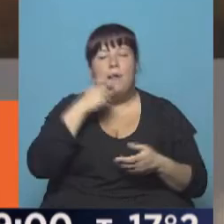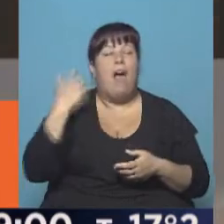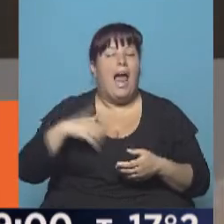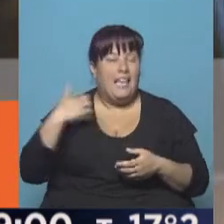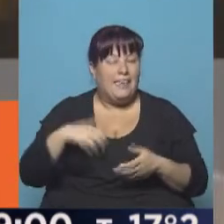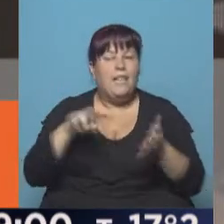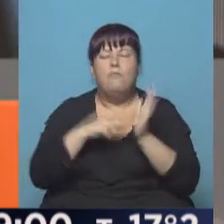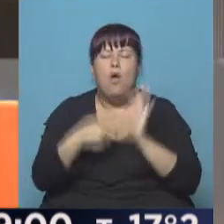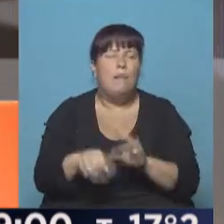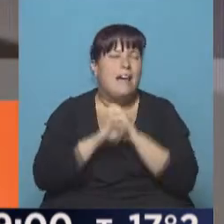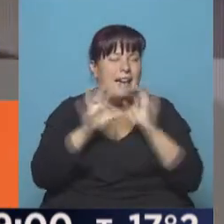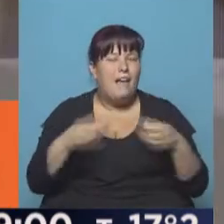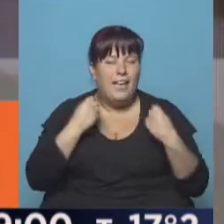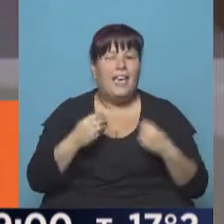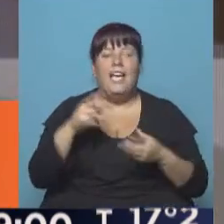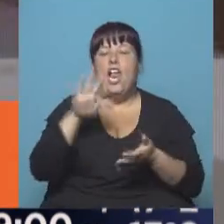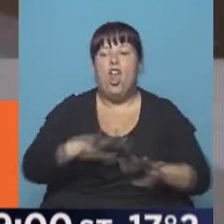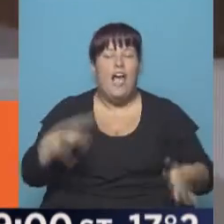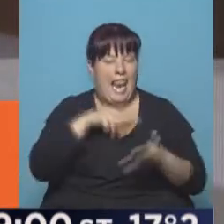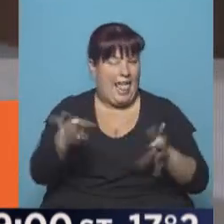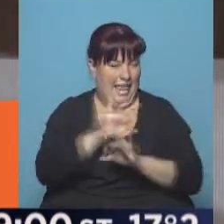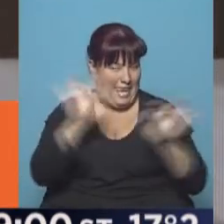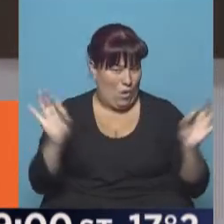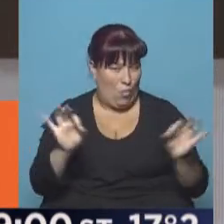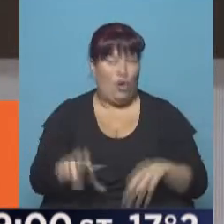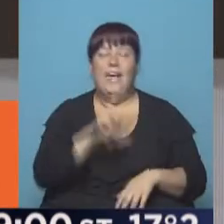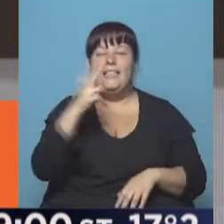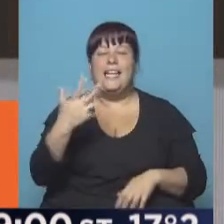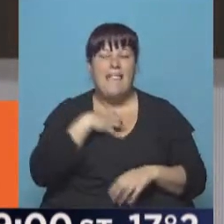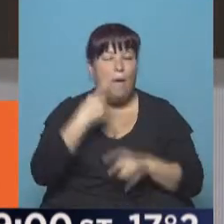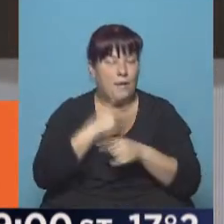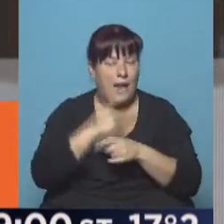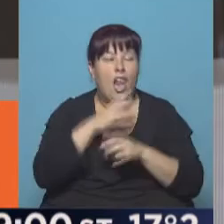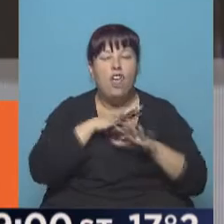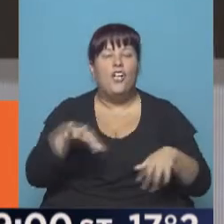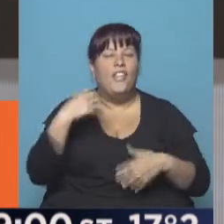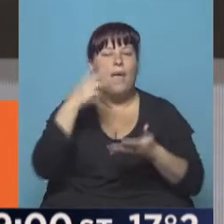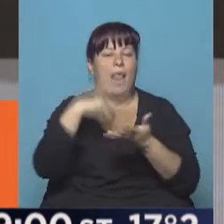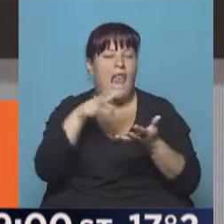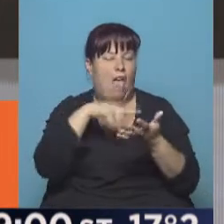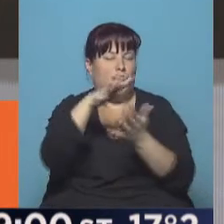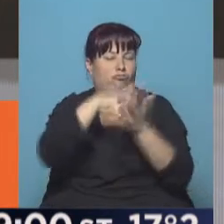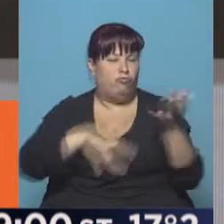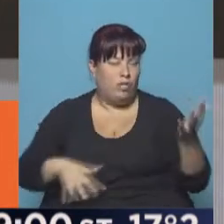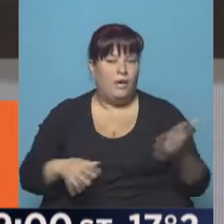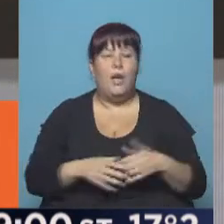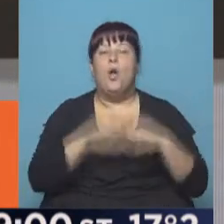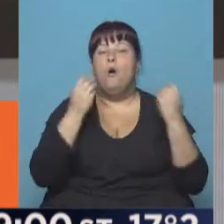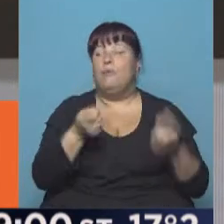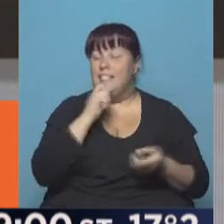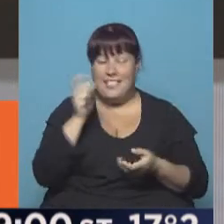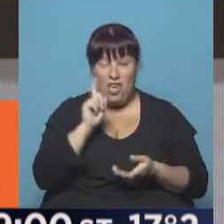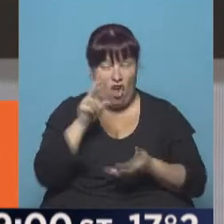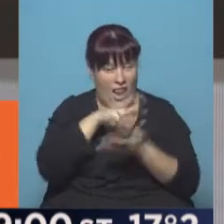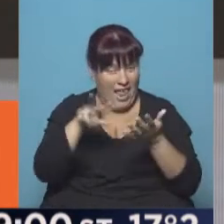argentina tiene un problema muy serio que que los chicos no leemos en tercer grado de la primaria los chicos deberían leer con fluidez porque si no